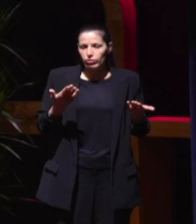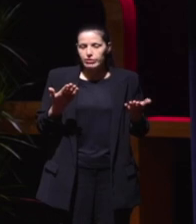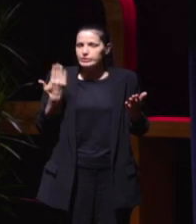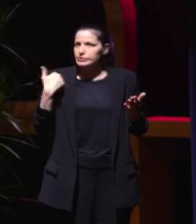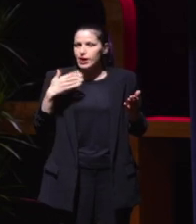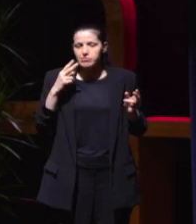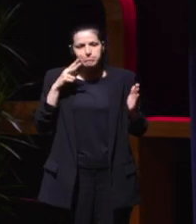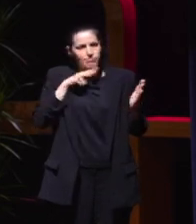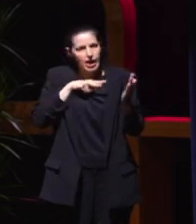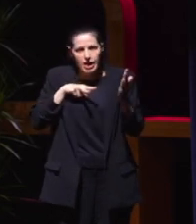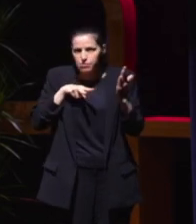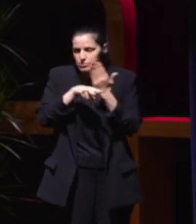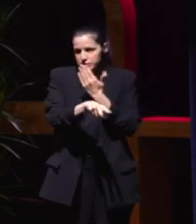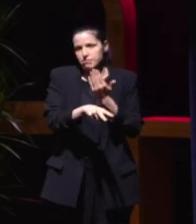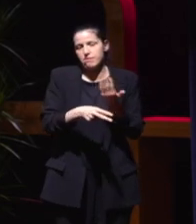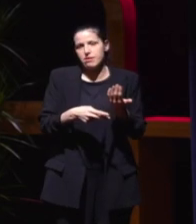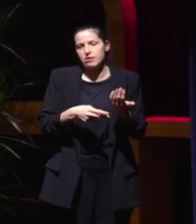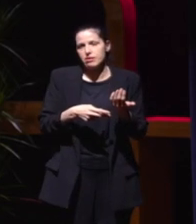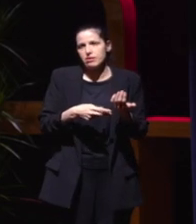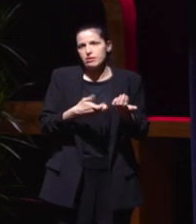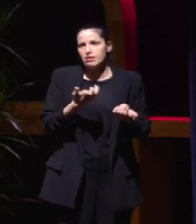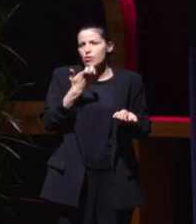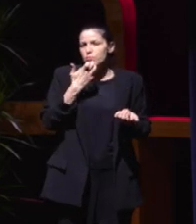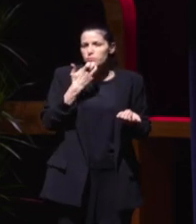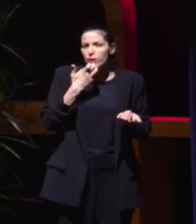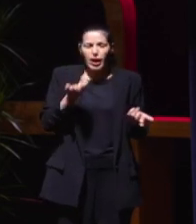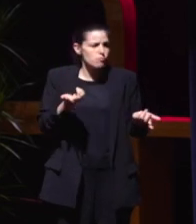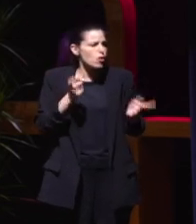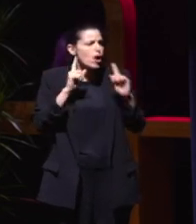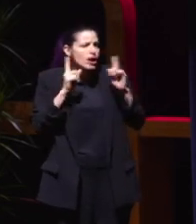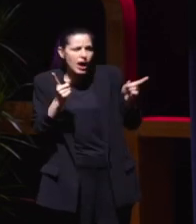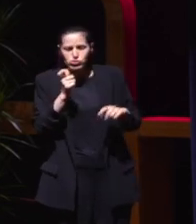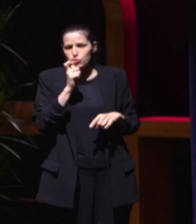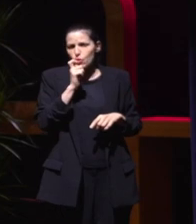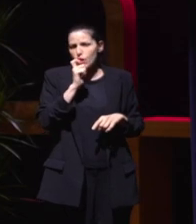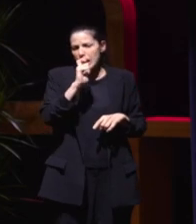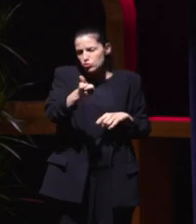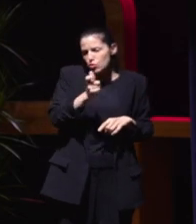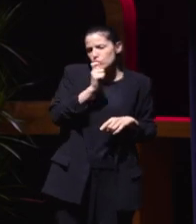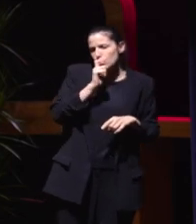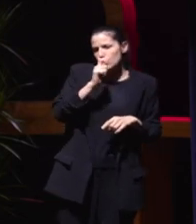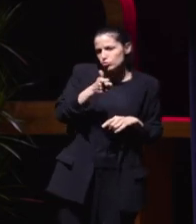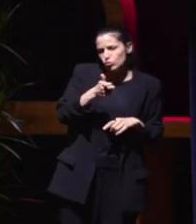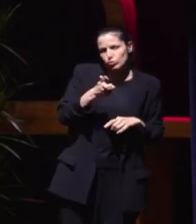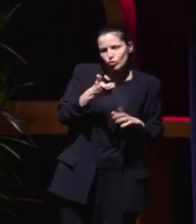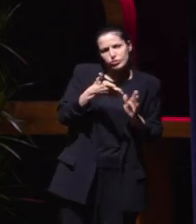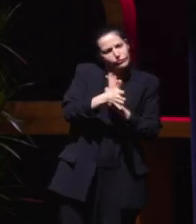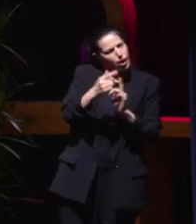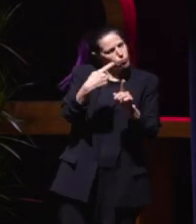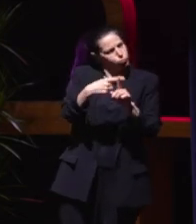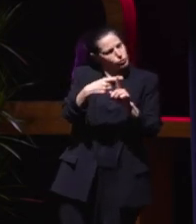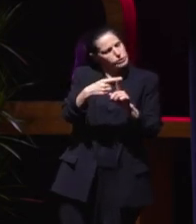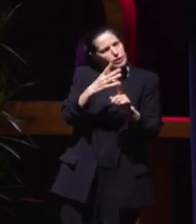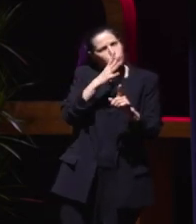ser invisible no cuando te insultan que es Gloria bendita porque coge el engagement del